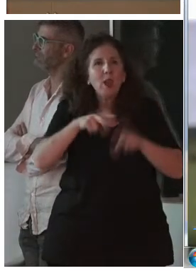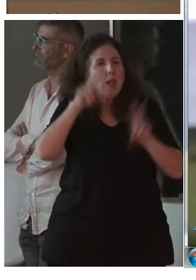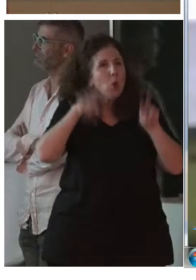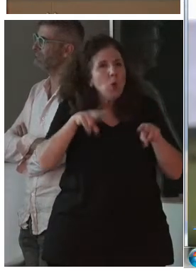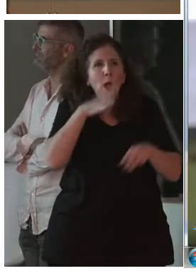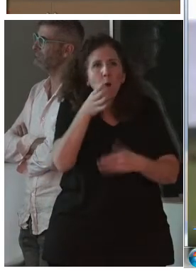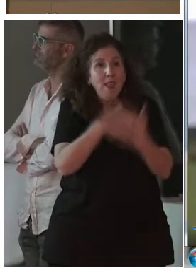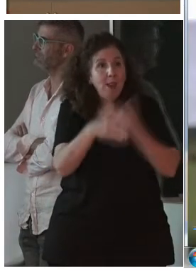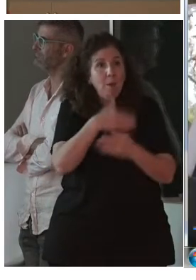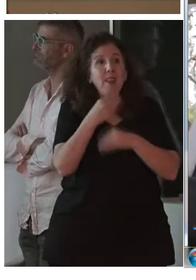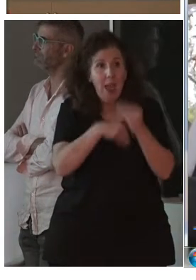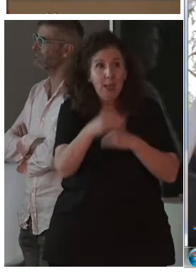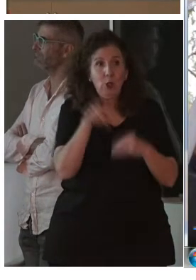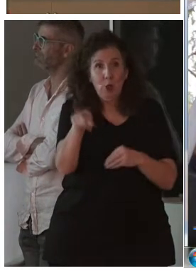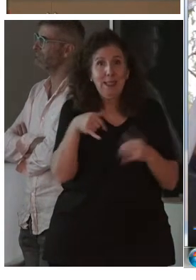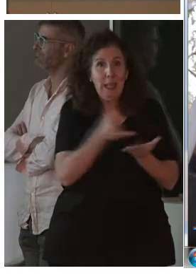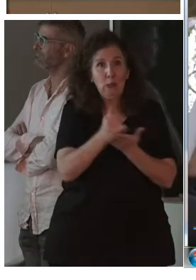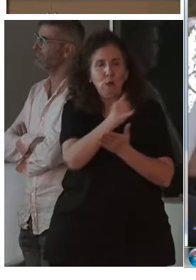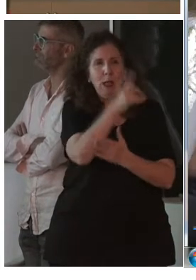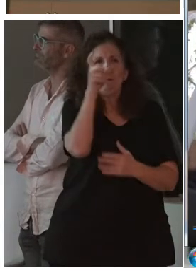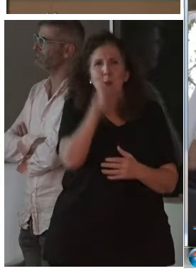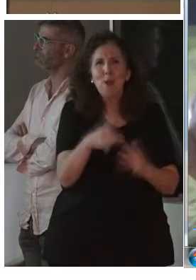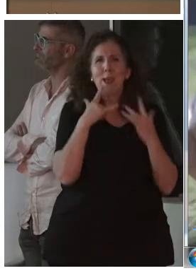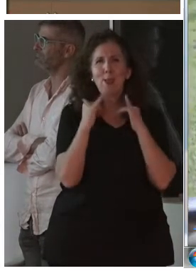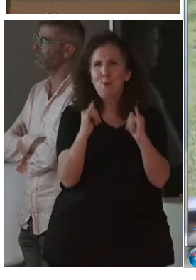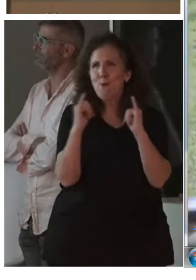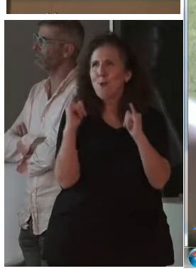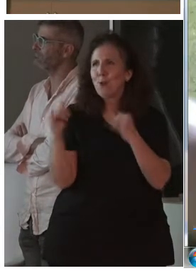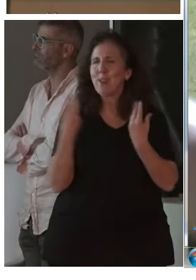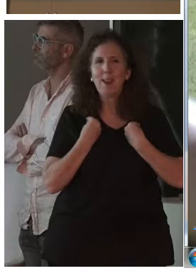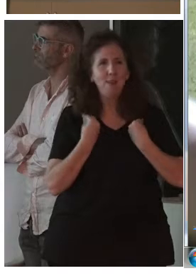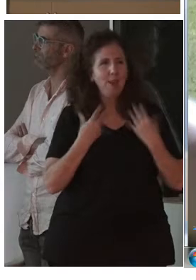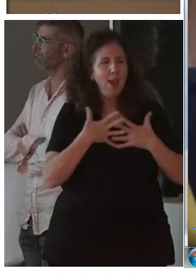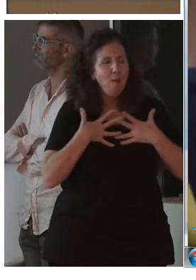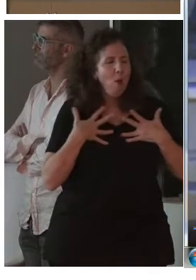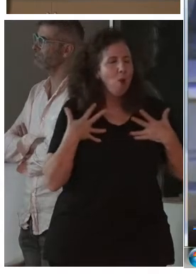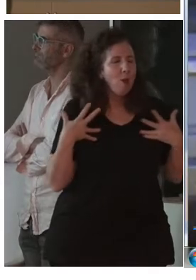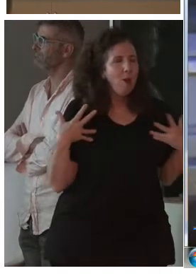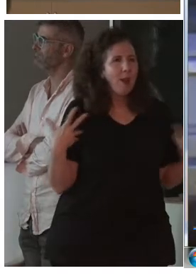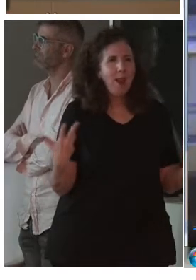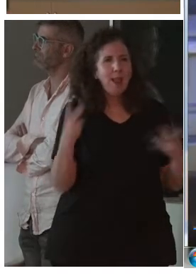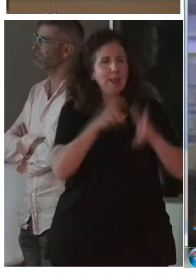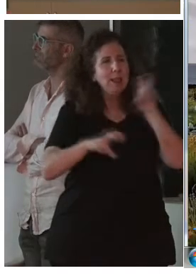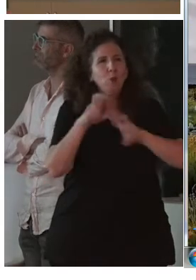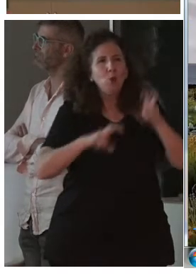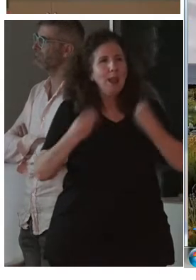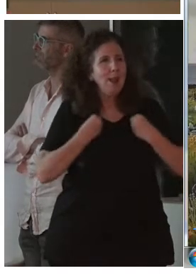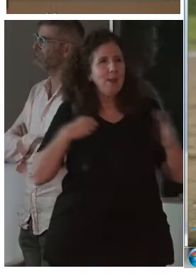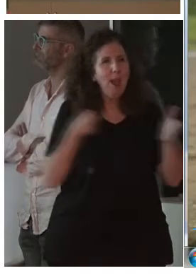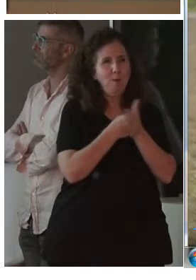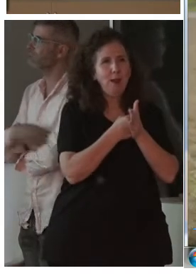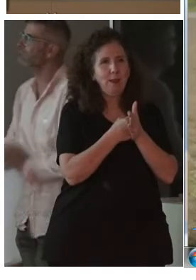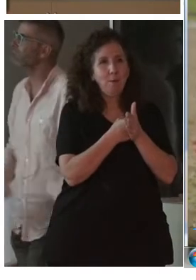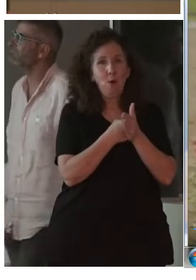identidad. ¡Milagro! O sea, son personas que disfrutan la vida, personas que son emocionales, personas que buscan vivir la vida al máximo y que